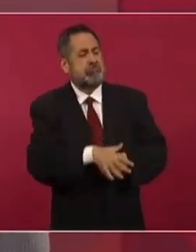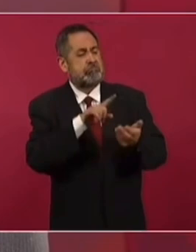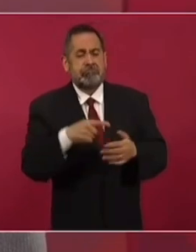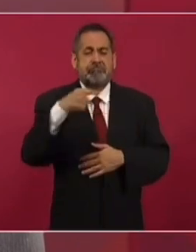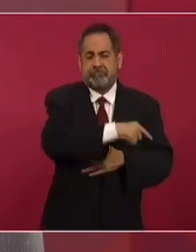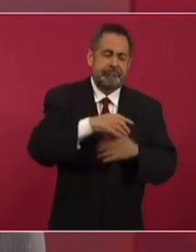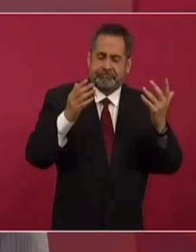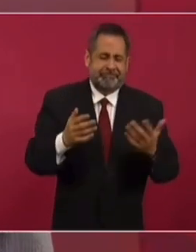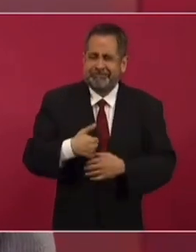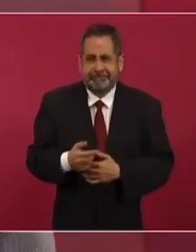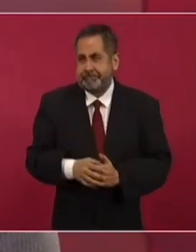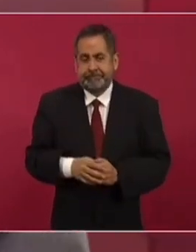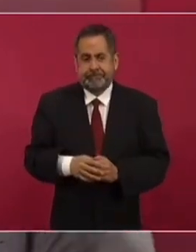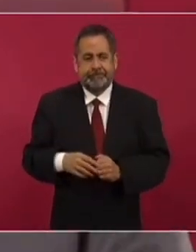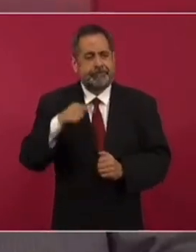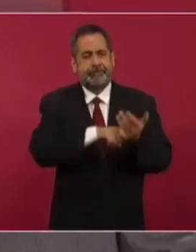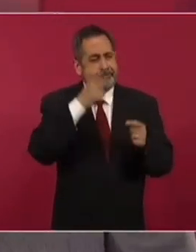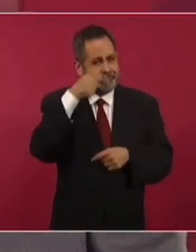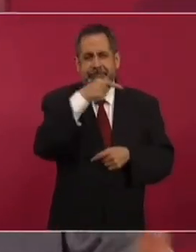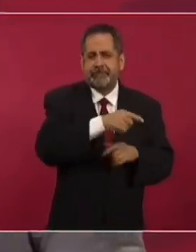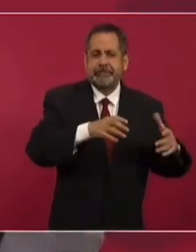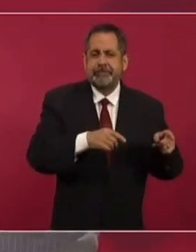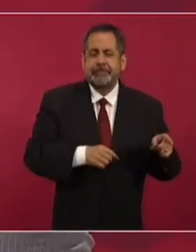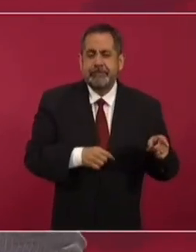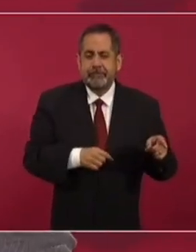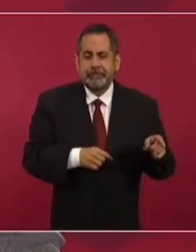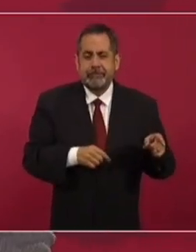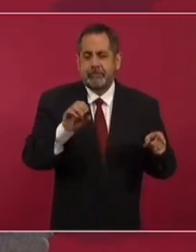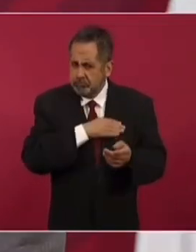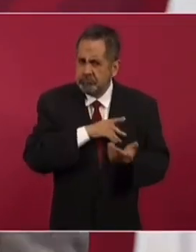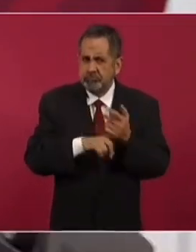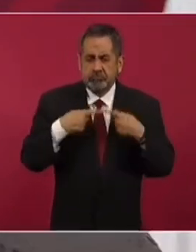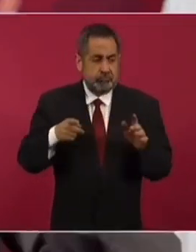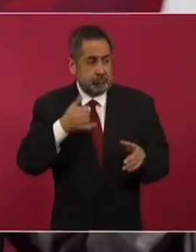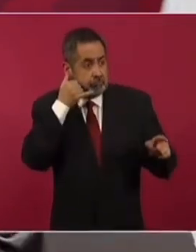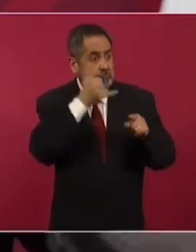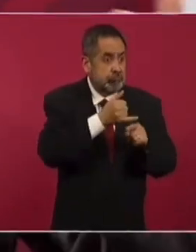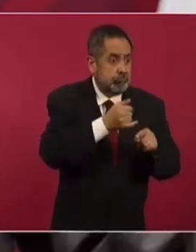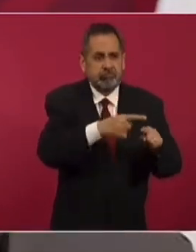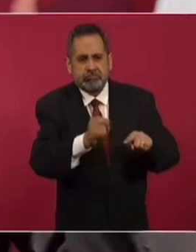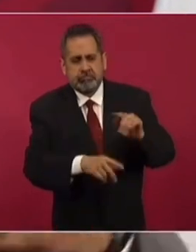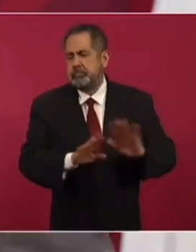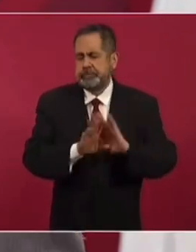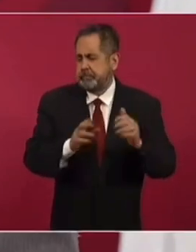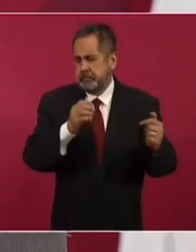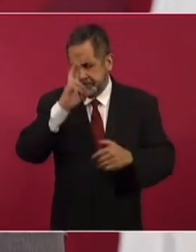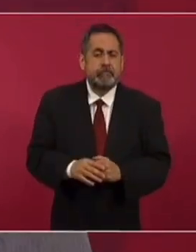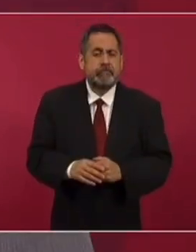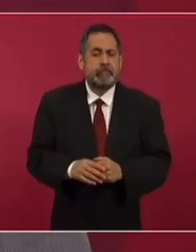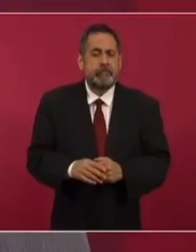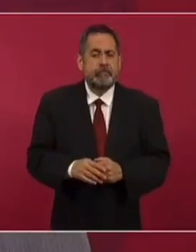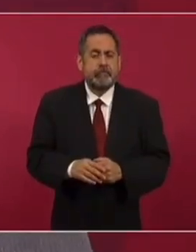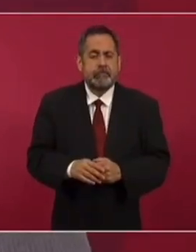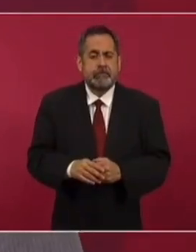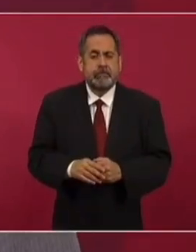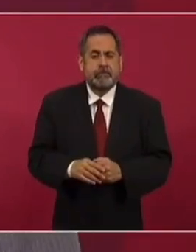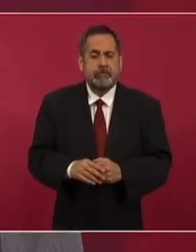a el dueño, Olegario Vázquez. No, nosotros no tenemos nada que ver con eso. No